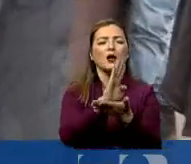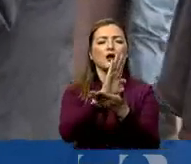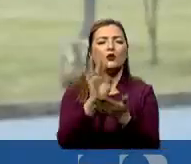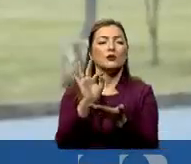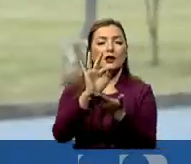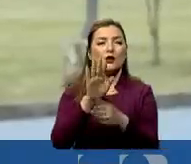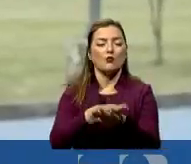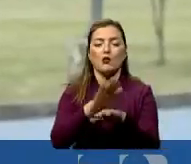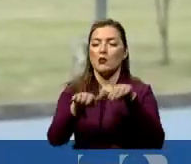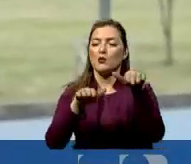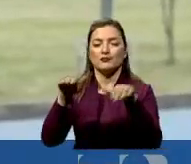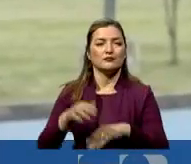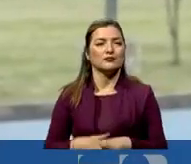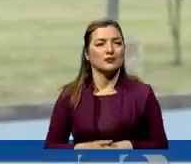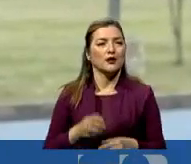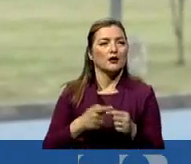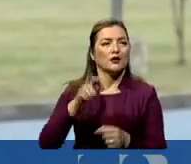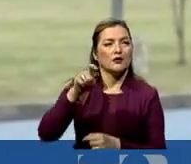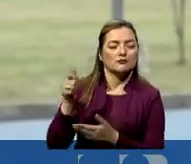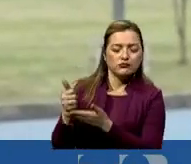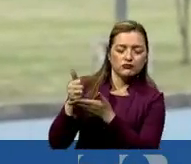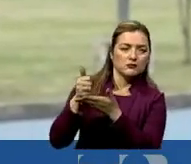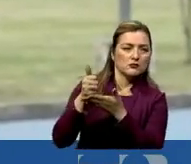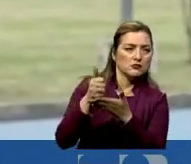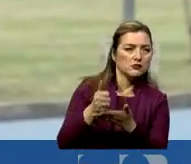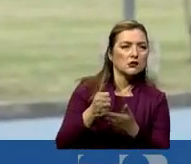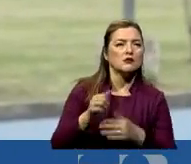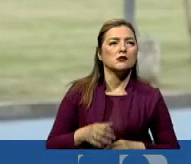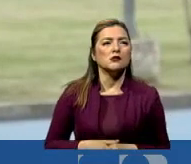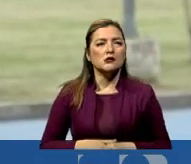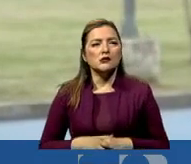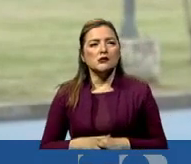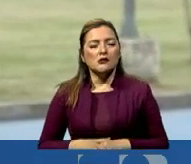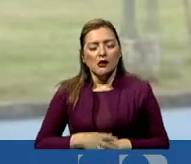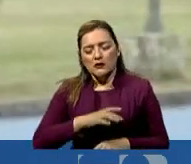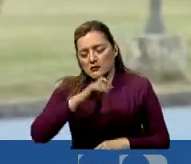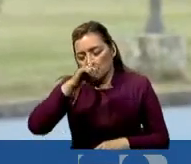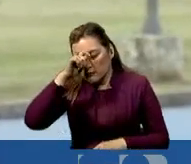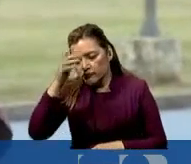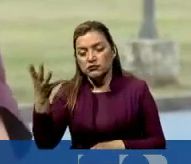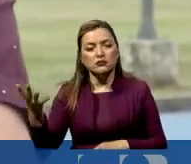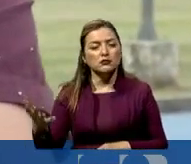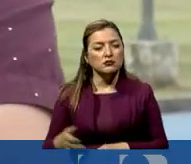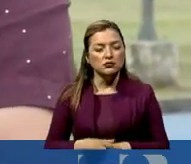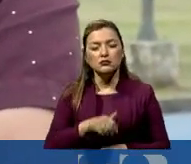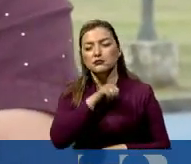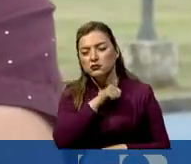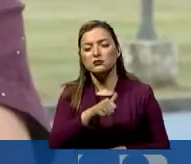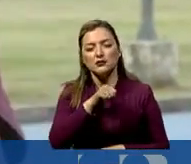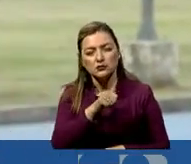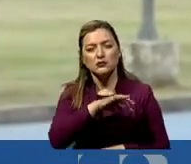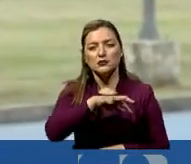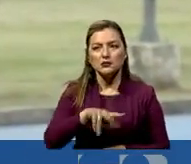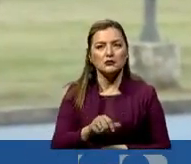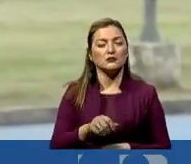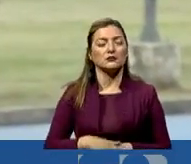barrios egipto también necesita ayuda estamos saturados de la delincuencia vamos a hacer una marcha este domingo